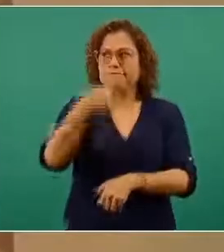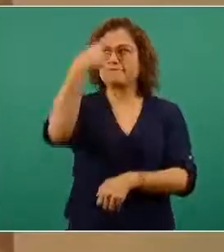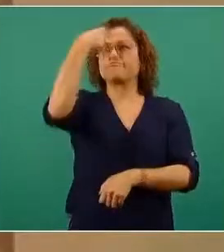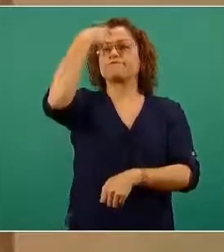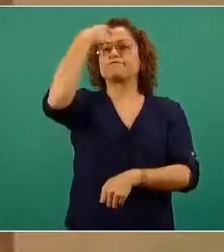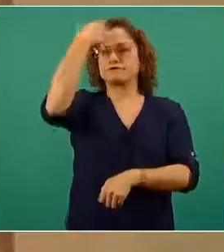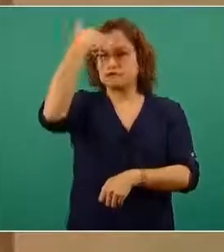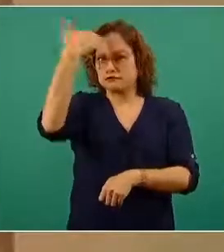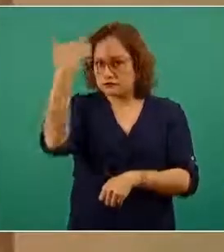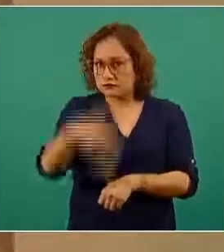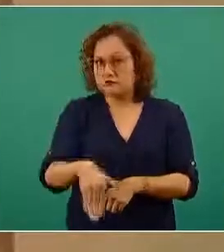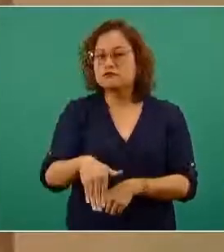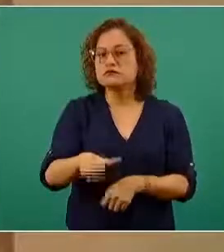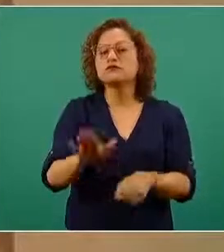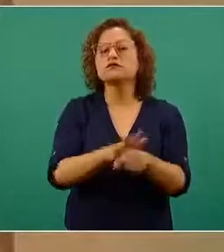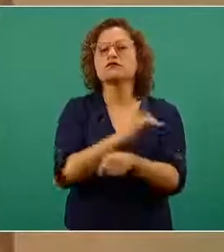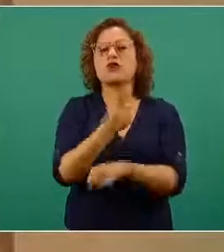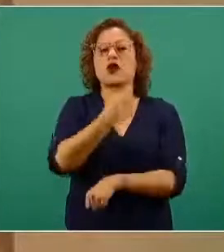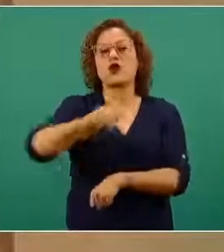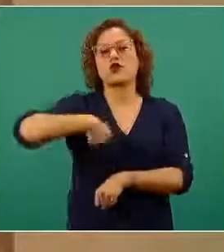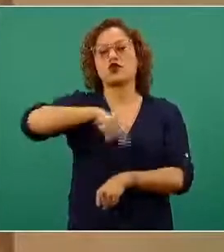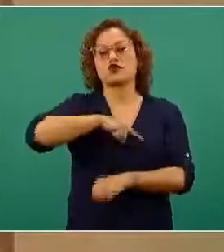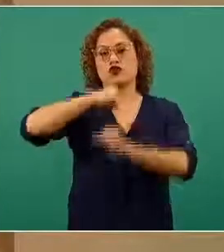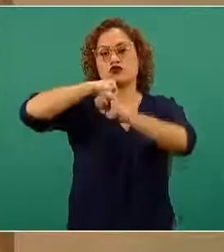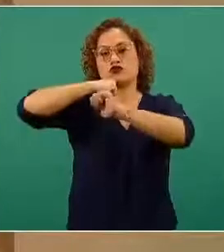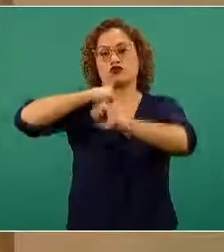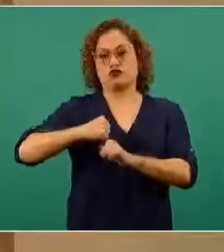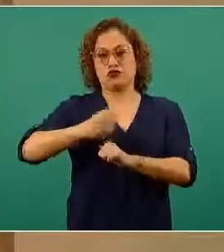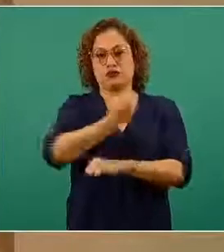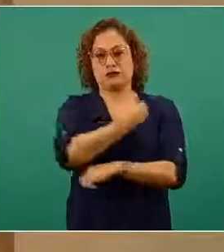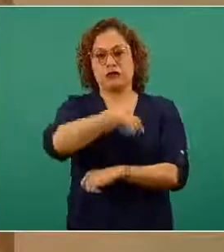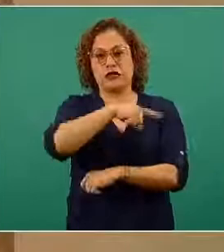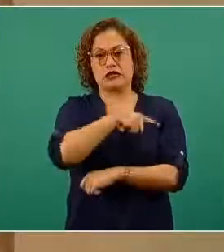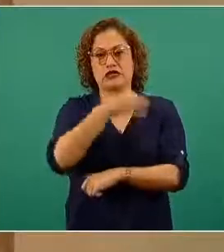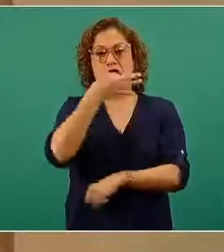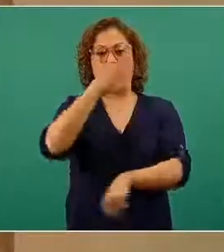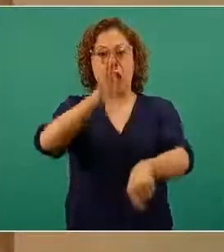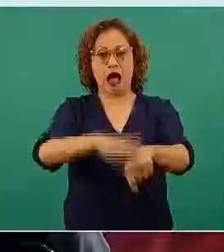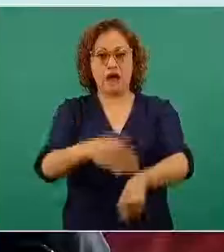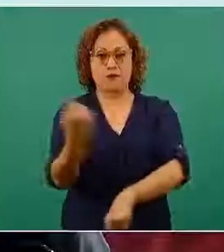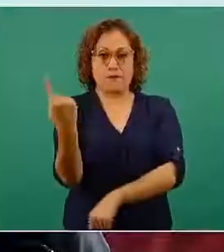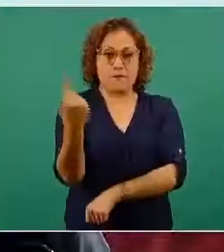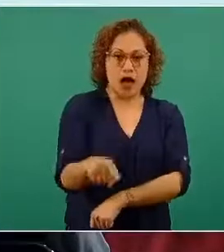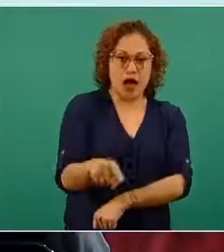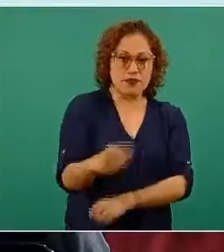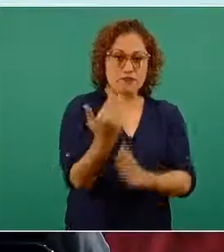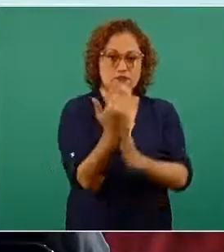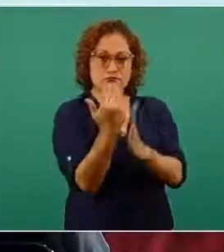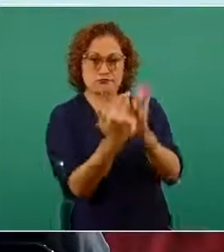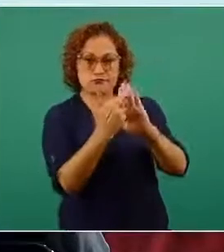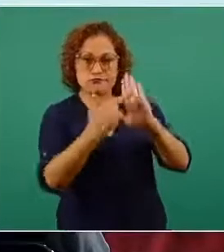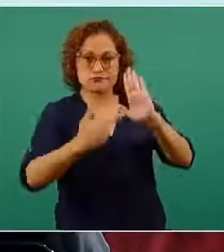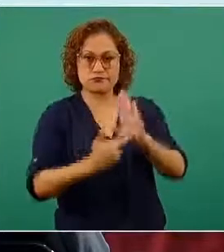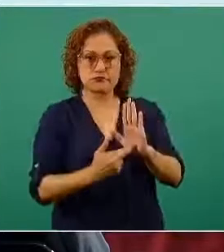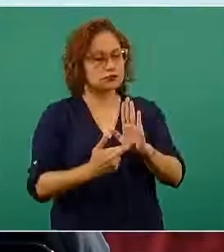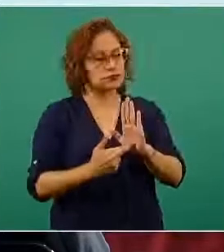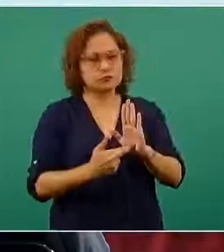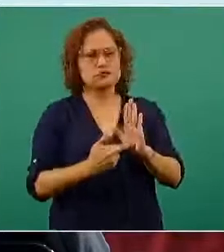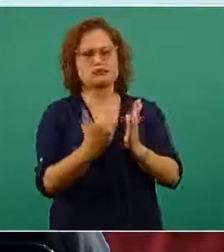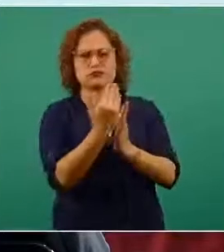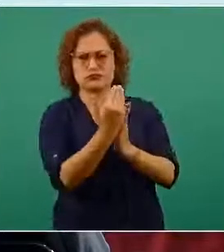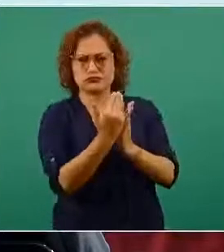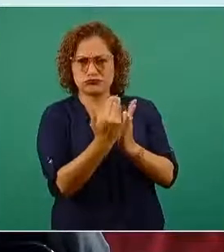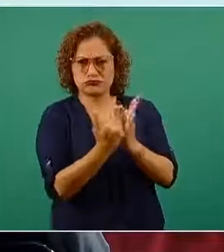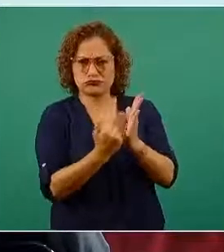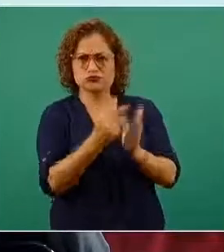instrumenten solamente por una disposición administrativa general. Los lineamientos técnicos detallados